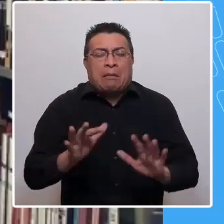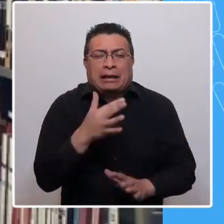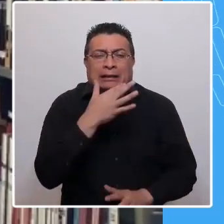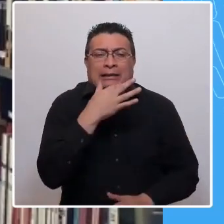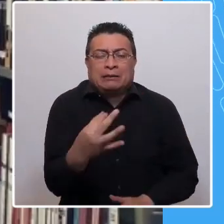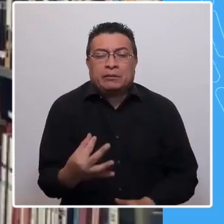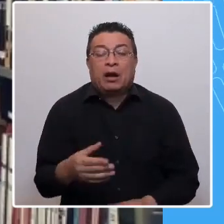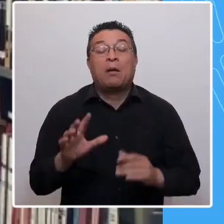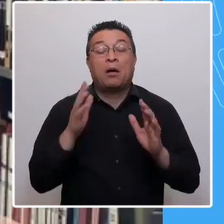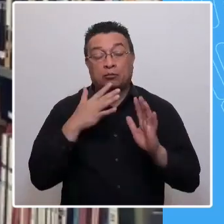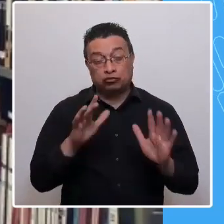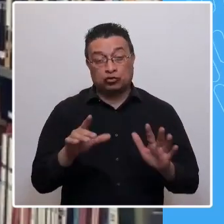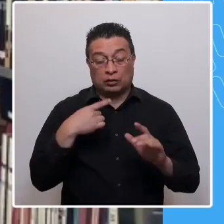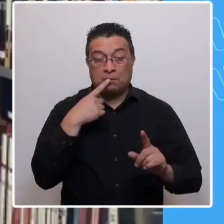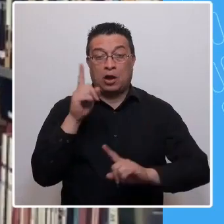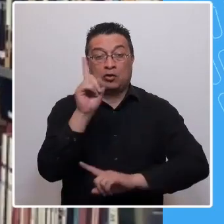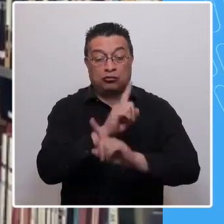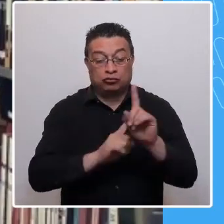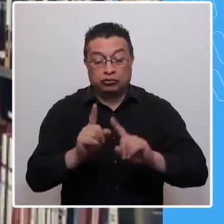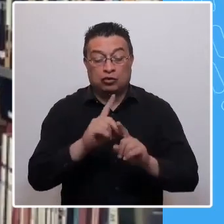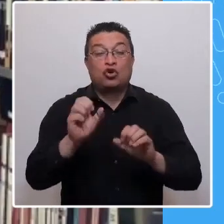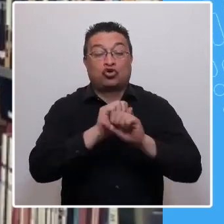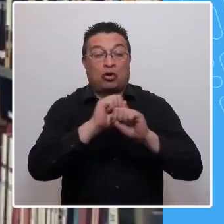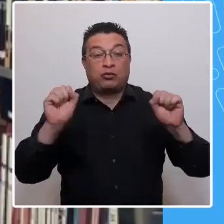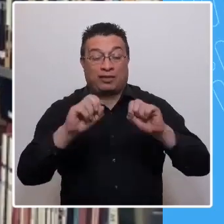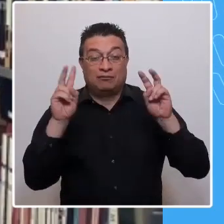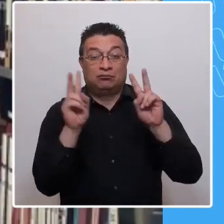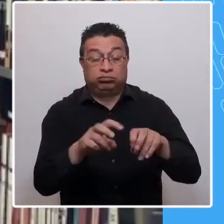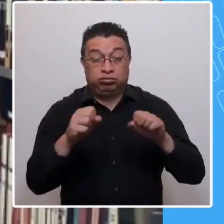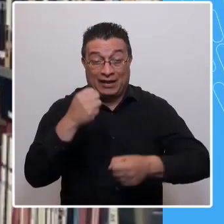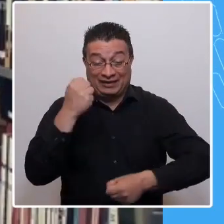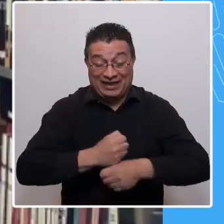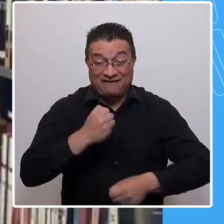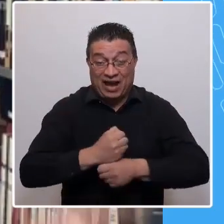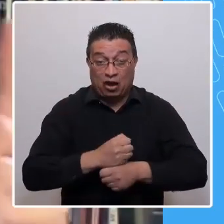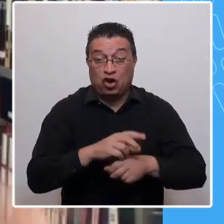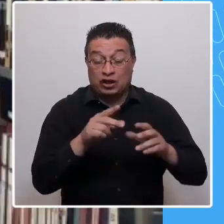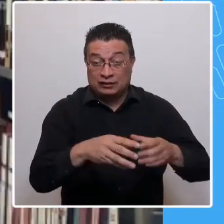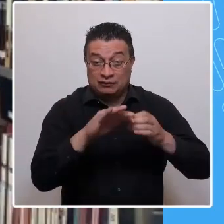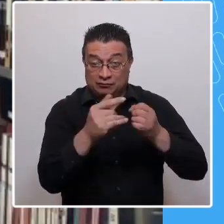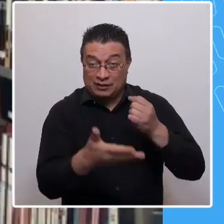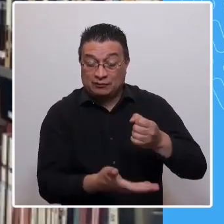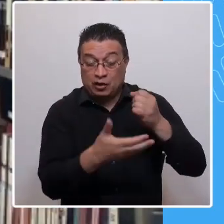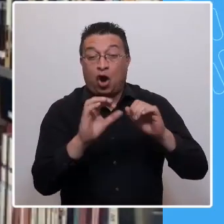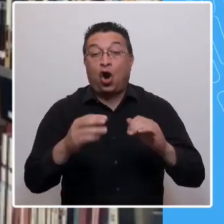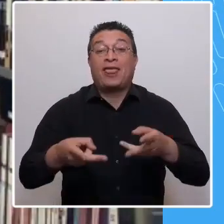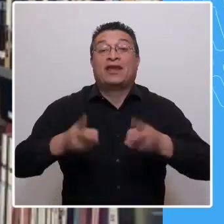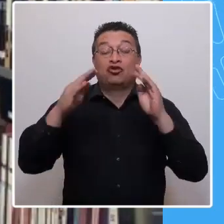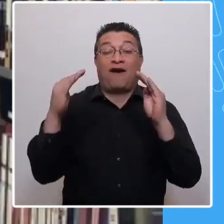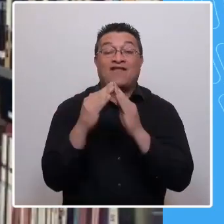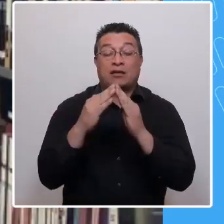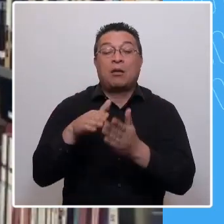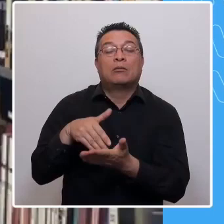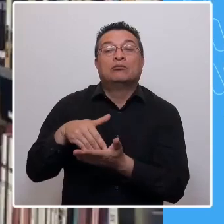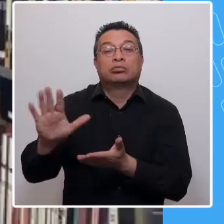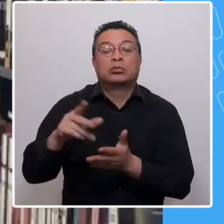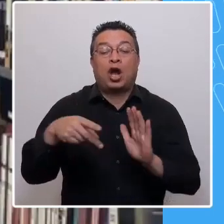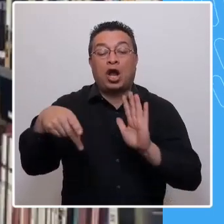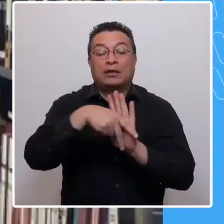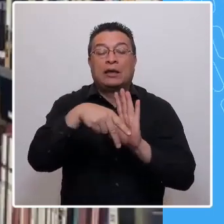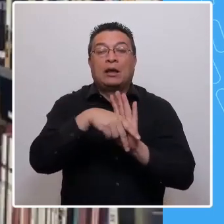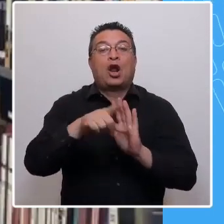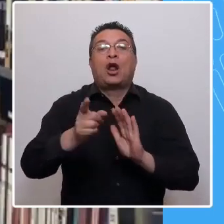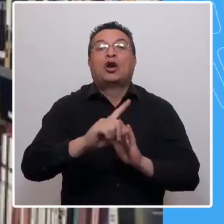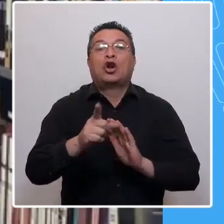cuando se ha argumentado que la inexpropiabilidad de los ahorros de los trabajadores o el derecho a la vivienda propia se rechaza por ser no